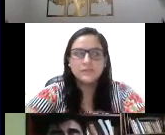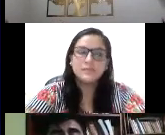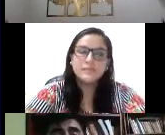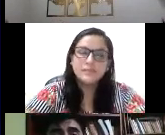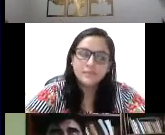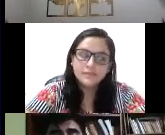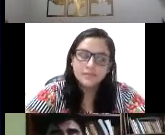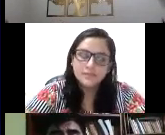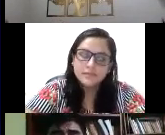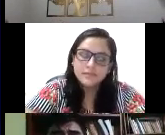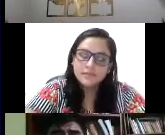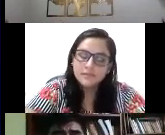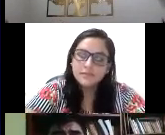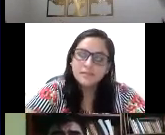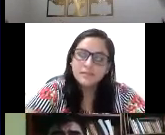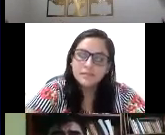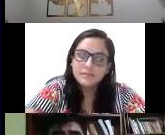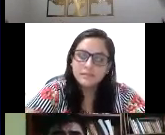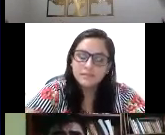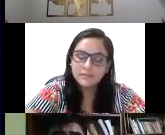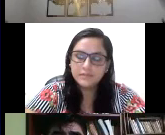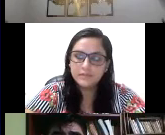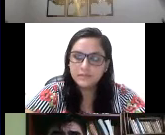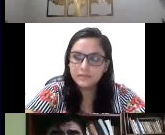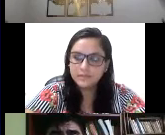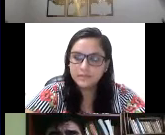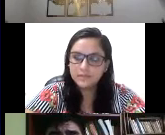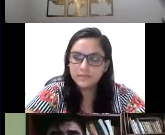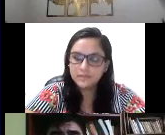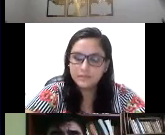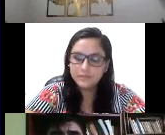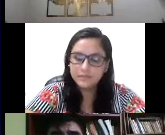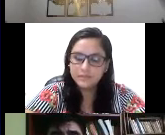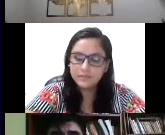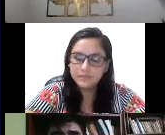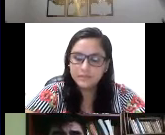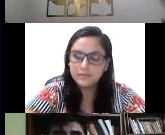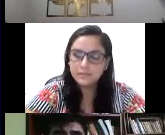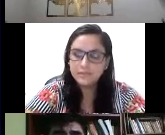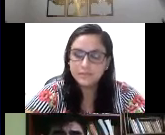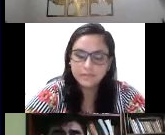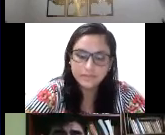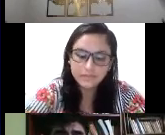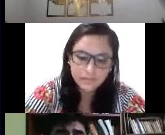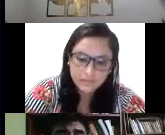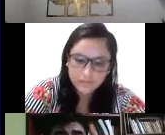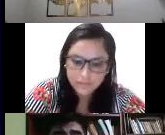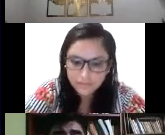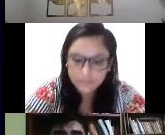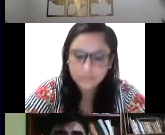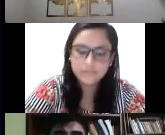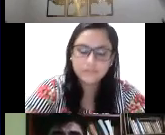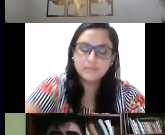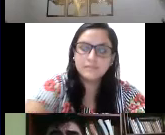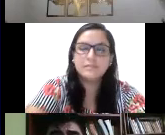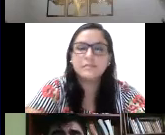la patología del COVID-19 es una de las enfermedades que marca historia, ¿no? En lo que es la parte de la medicina,